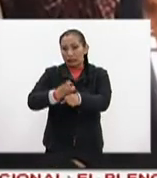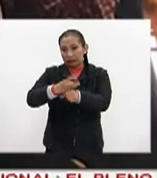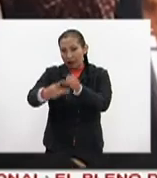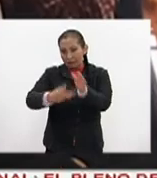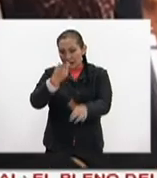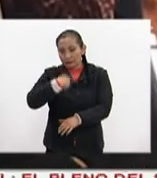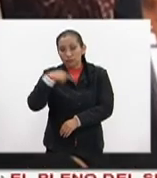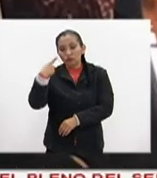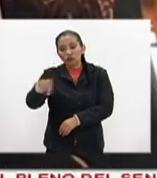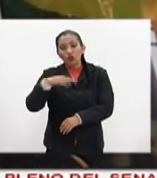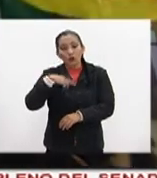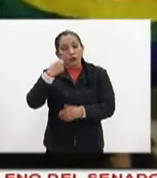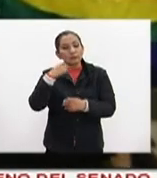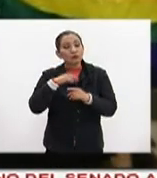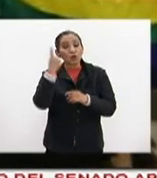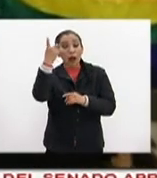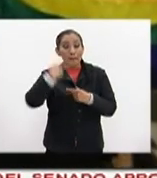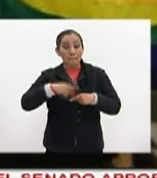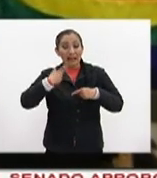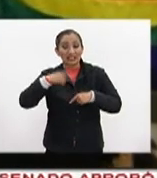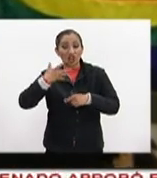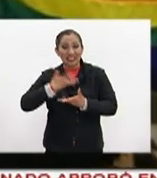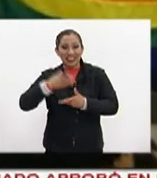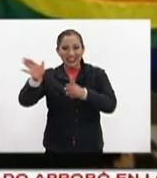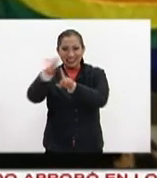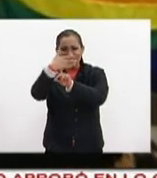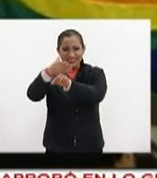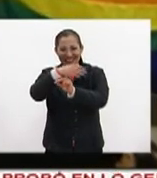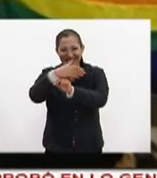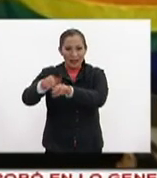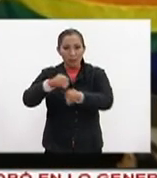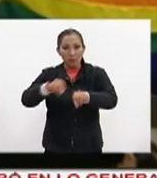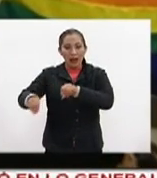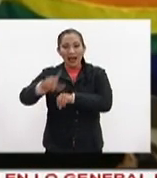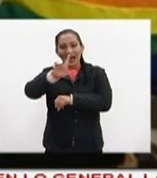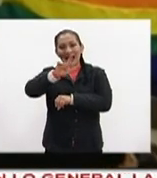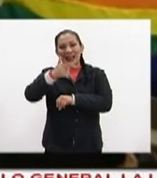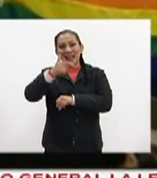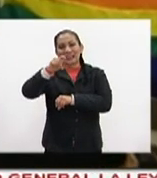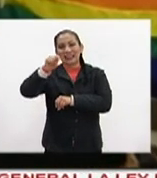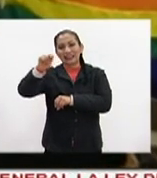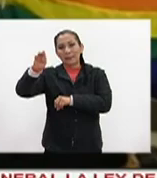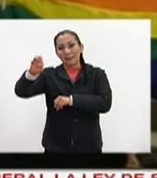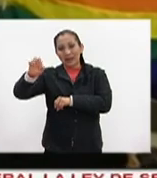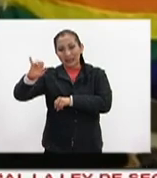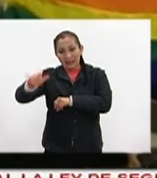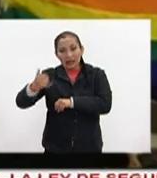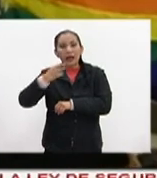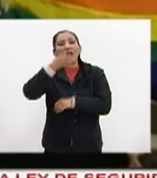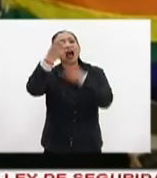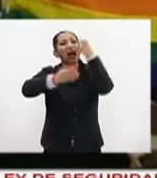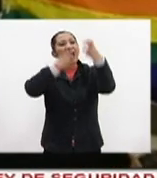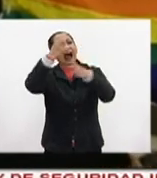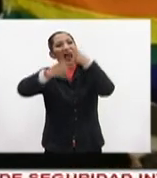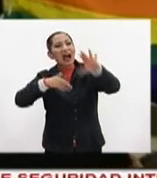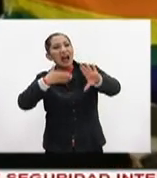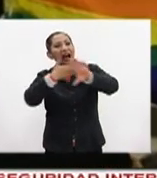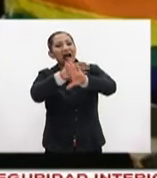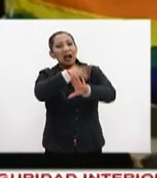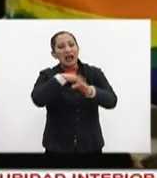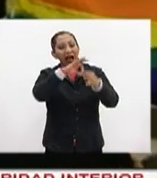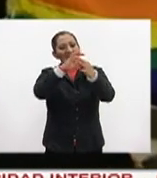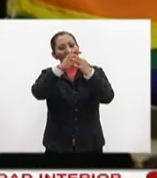vez. Durante la ceremonia, una persona que portaba la bandera del movimiento LGBTI comenzó a gritar consignas contra la